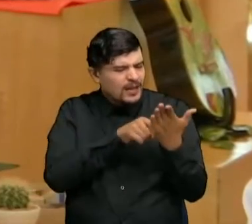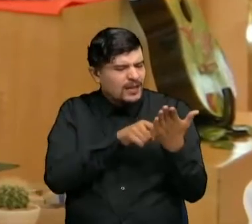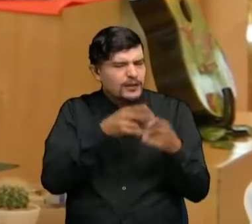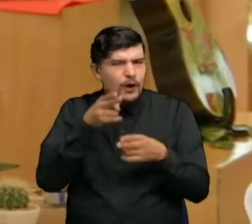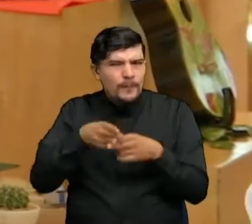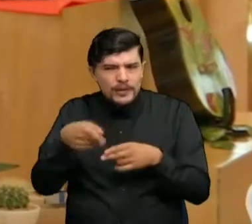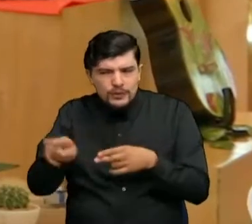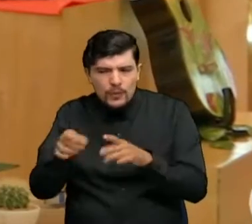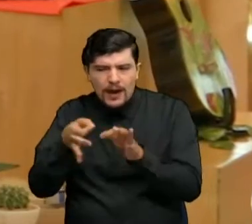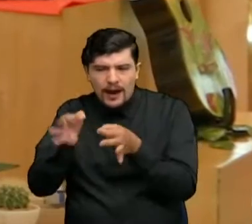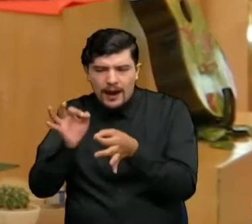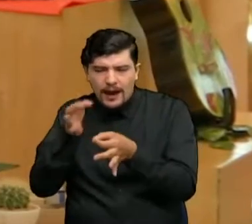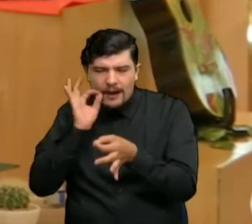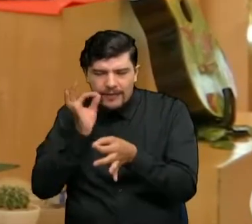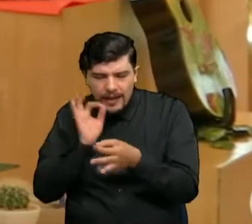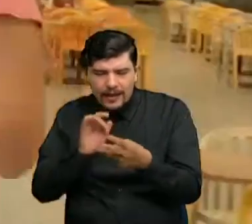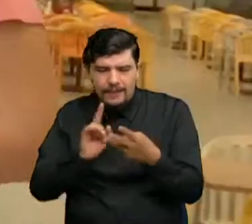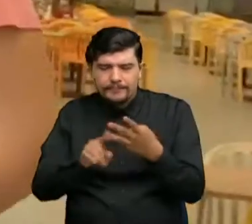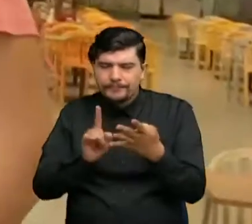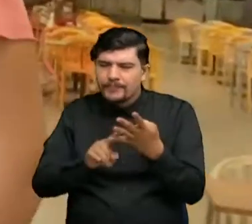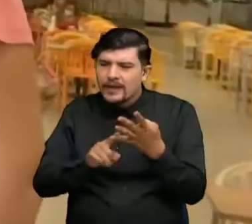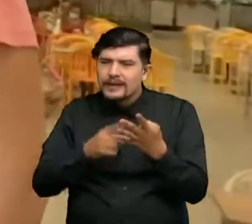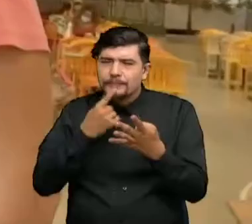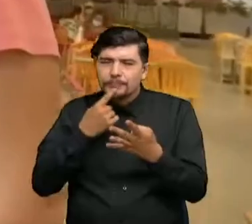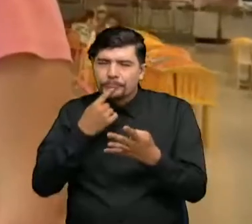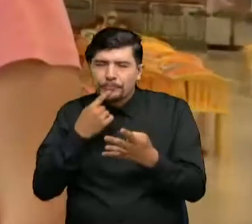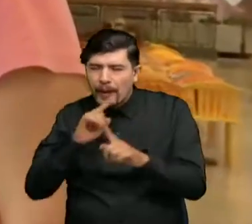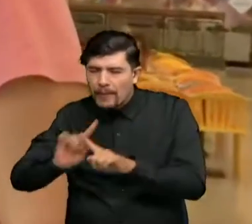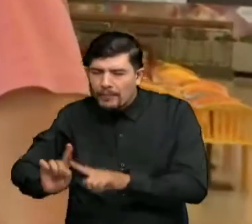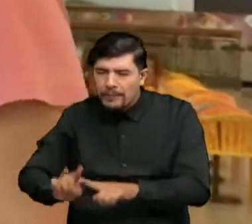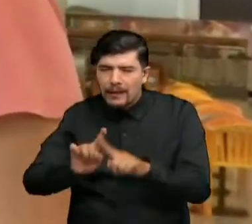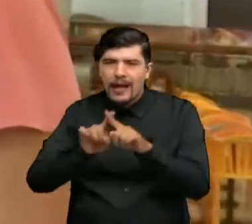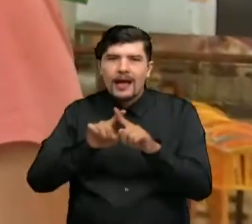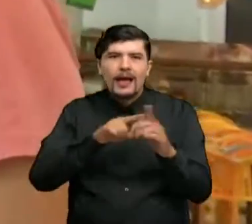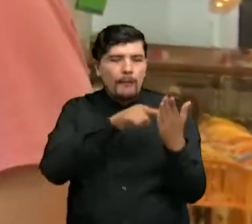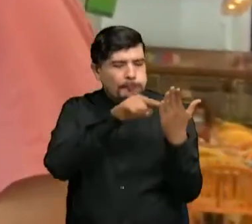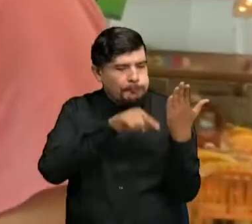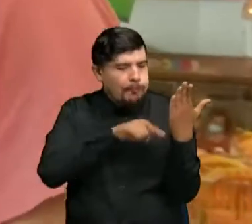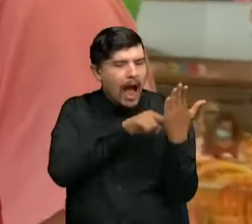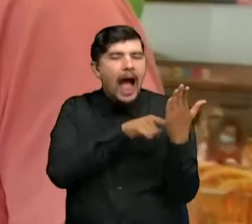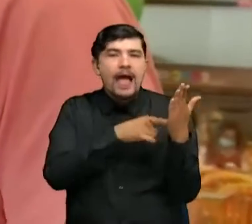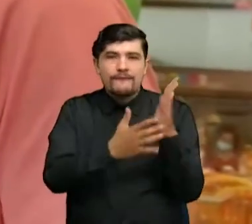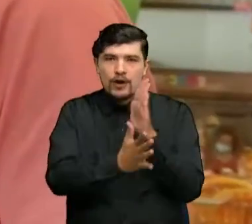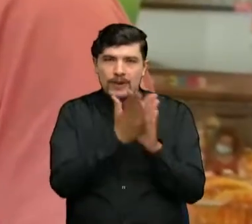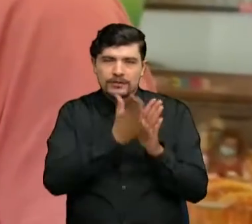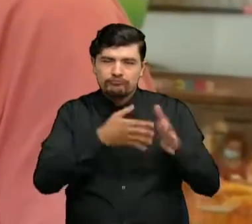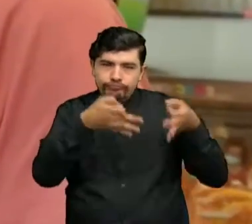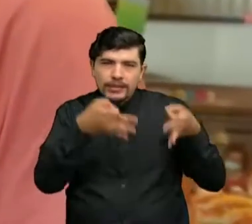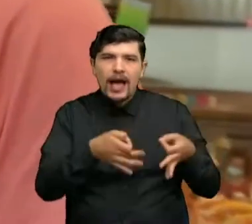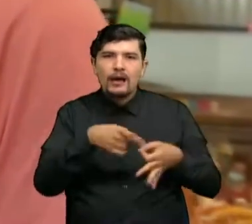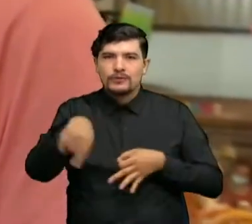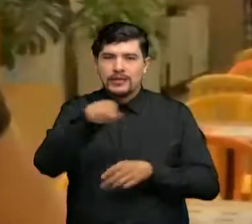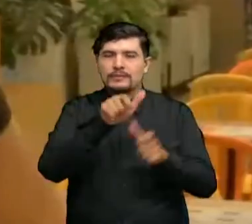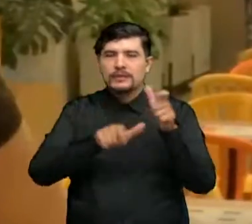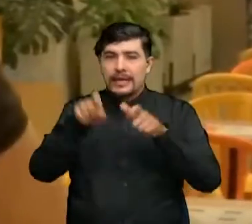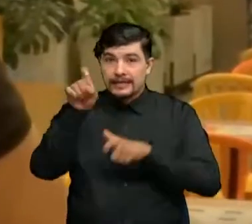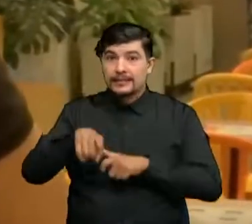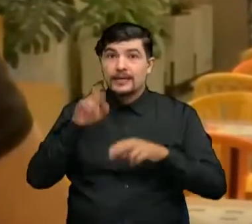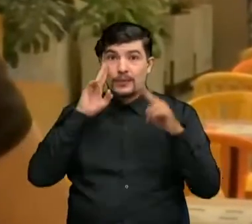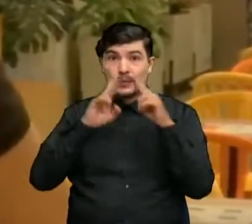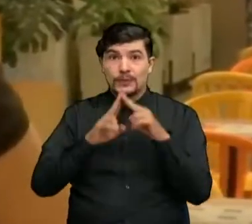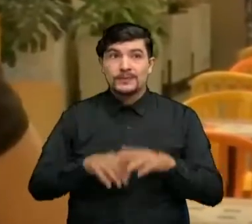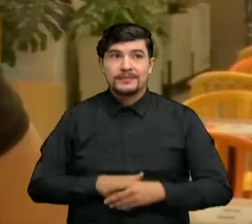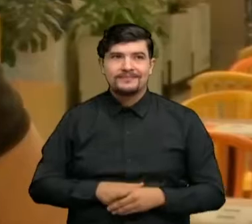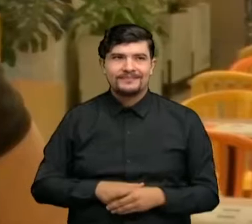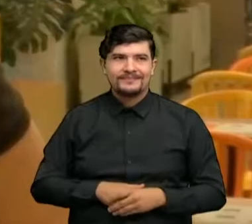notas, unos datos específicos que todo cliente merece saber. Lo que nos diferencia es que es un